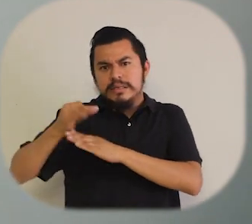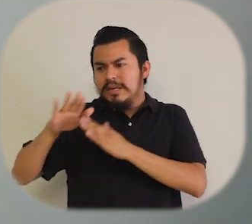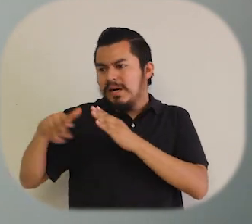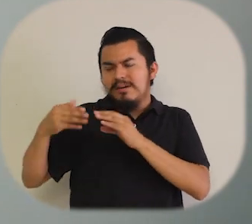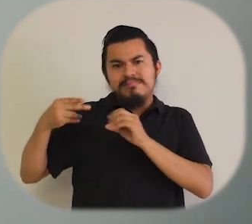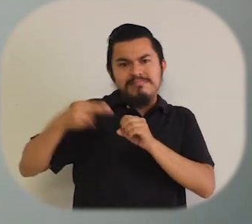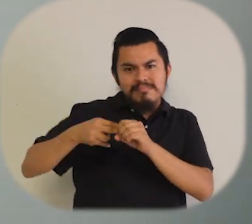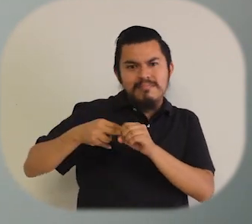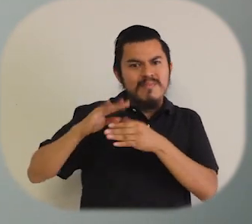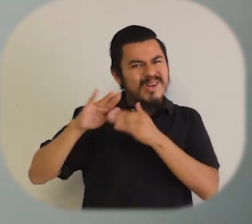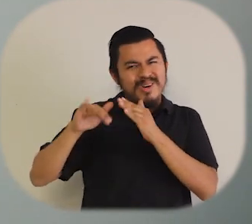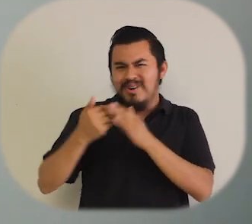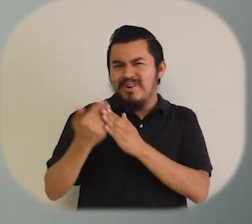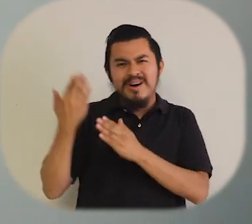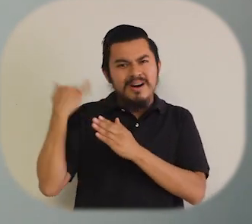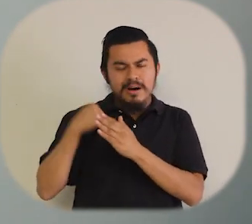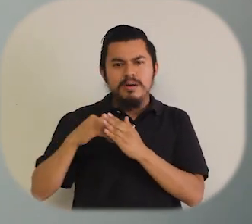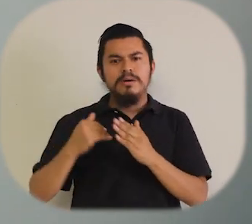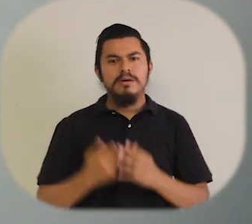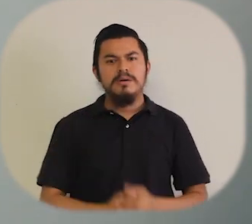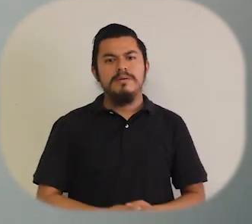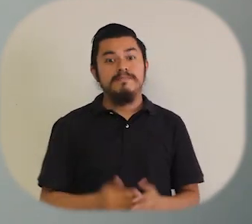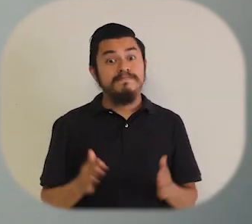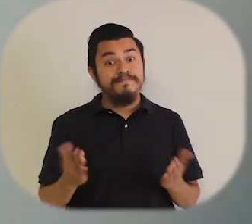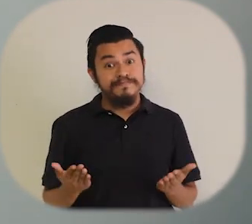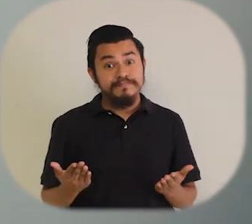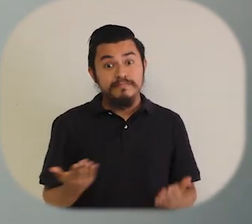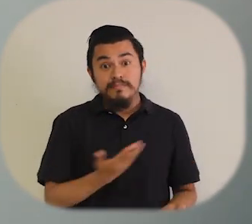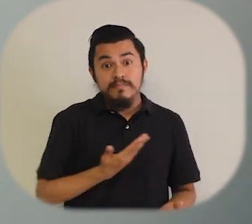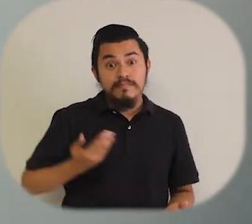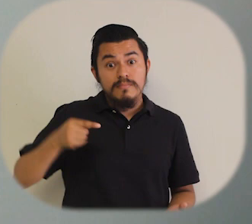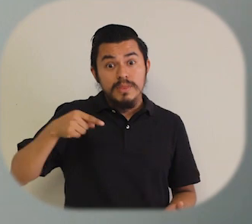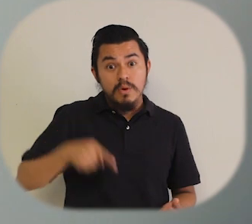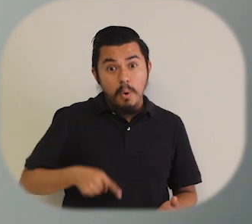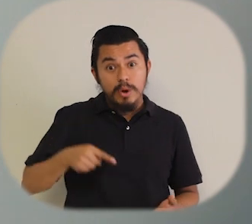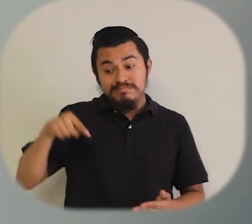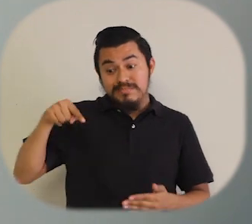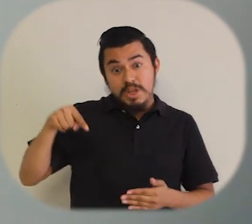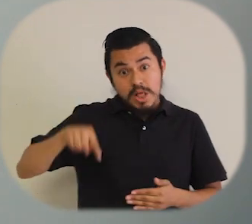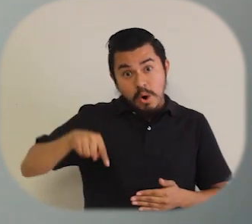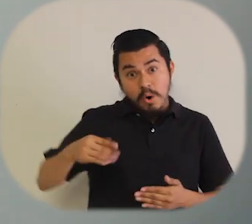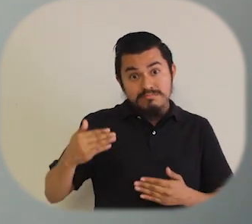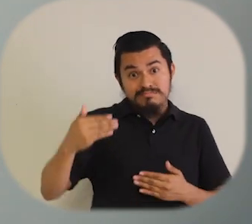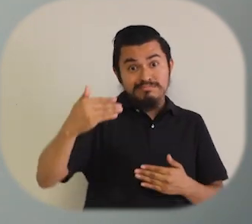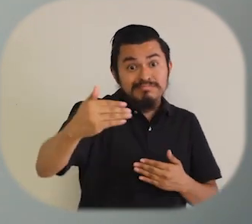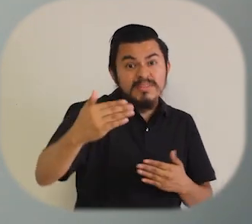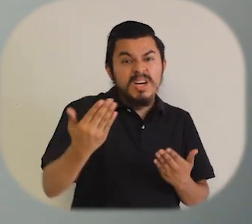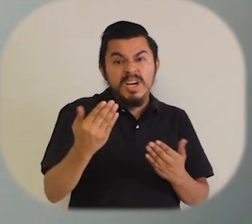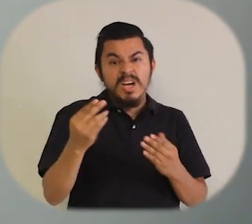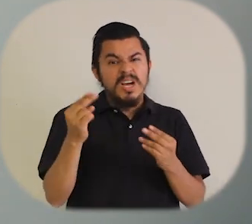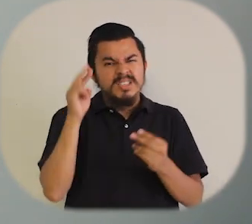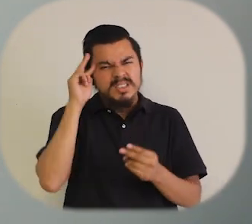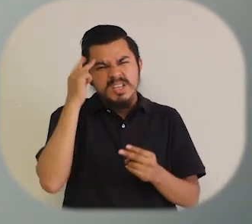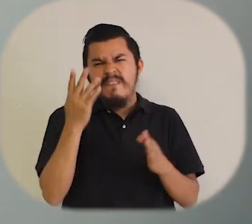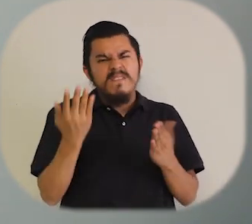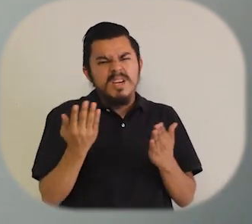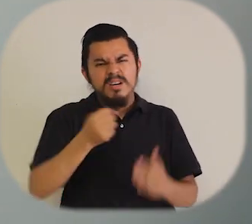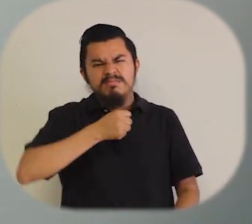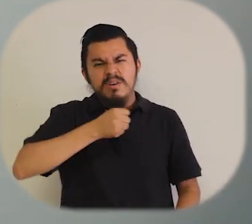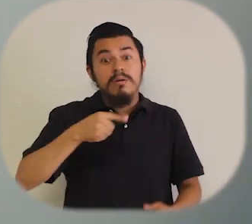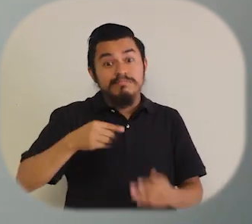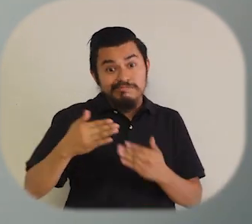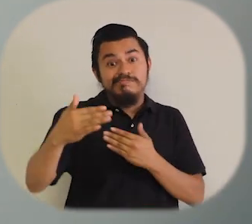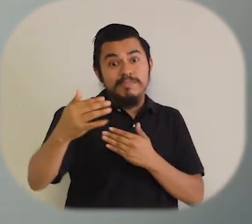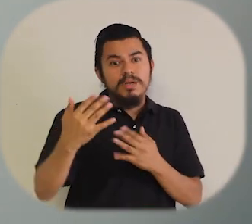miembros de la iglesia primitiva, los apóstoles. Así que ahora vamos a compartir en adelante qué significa este contenido. Yo